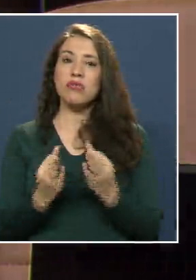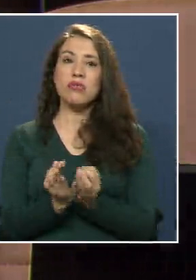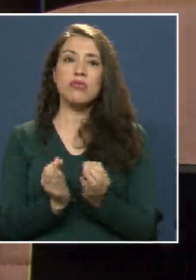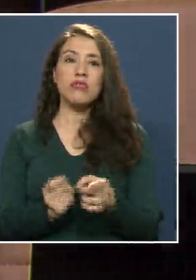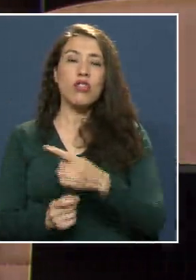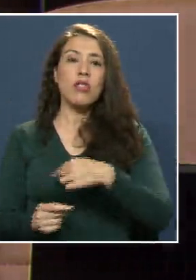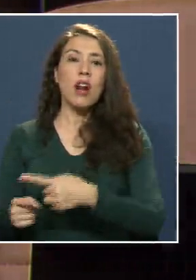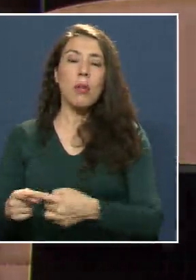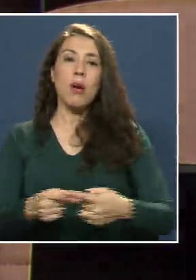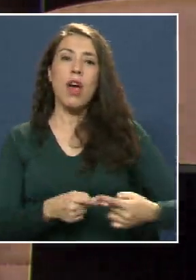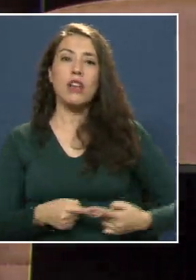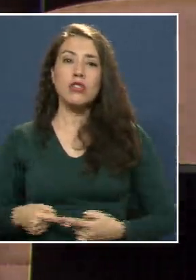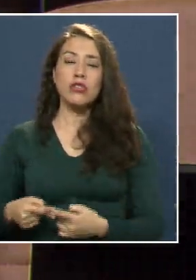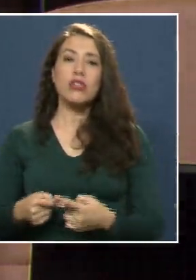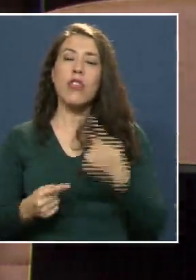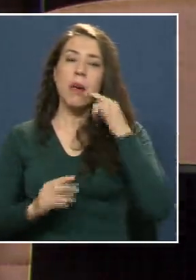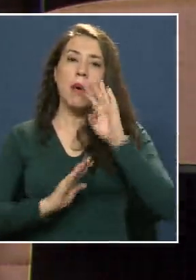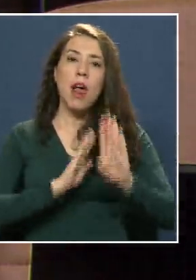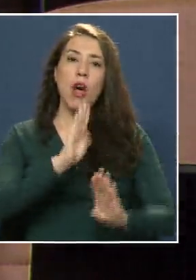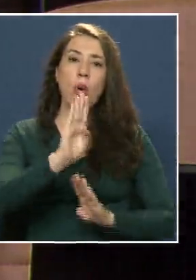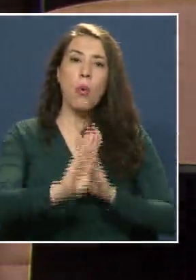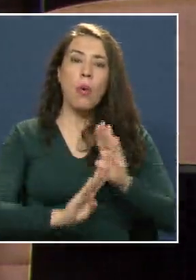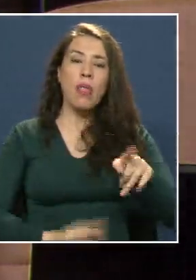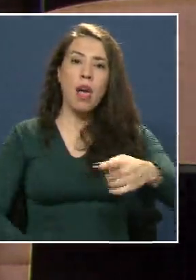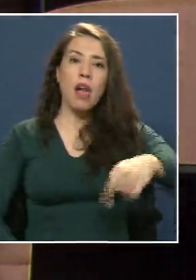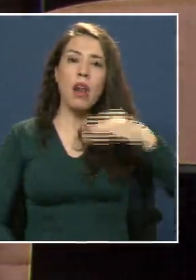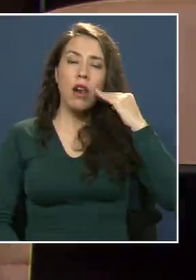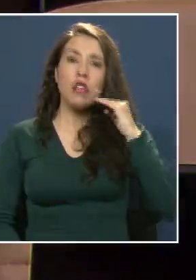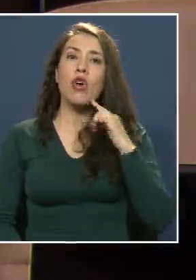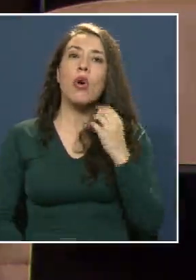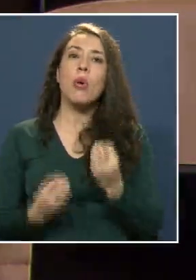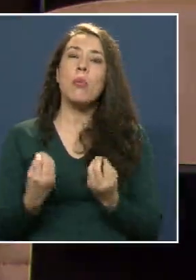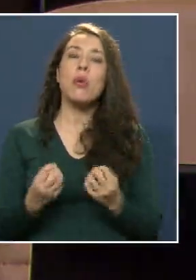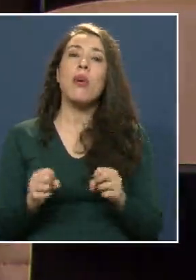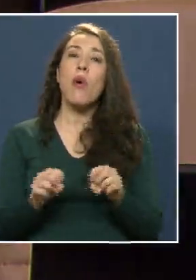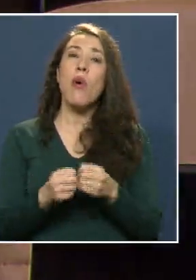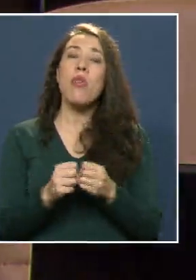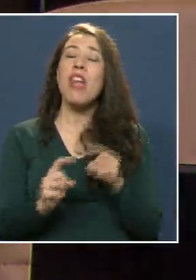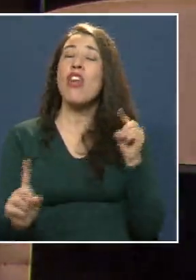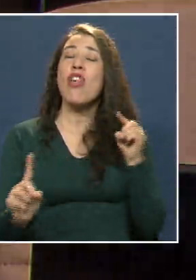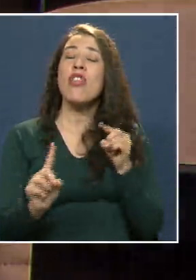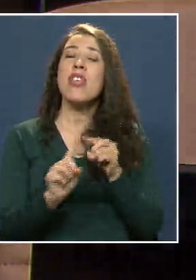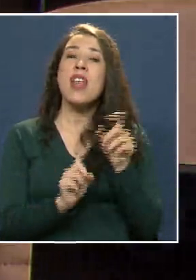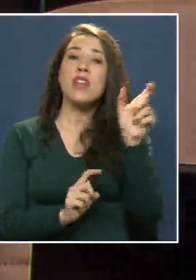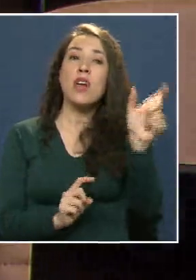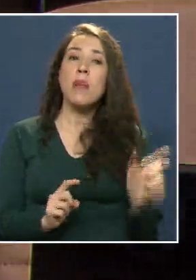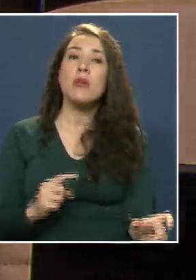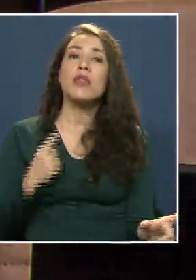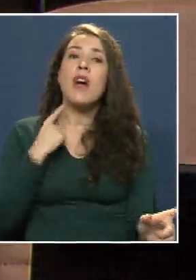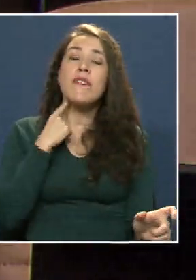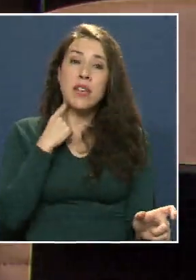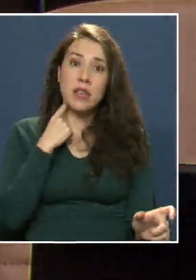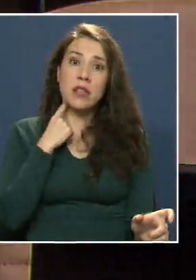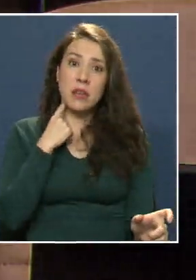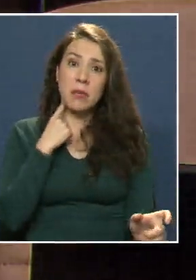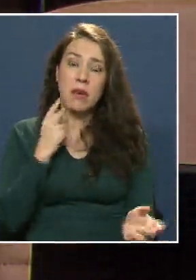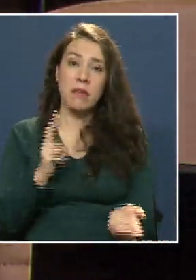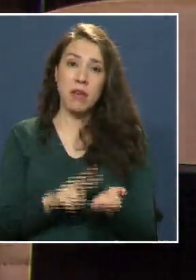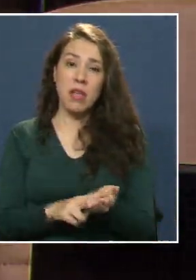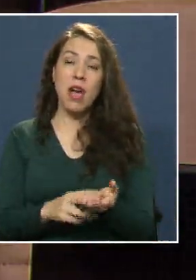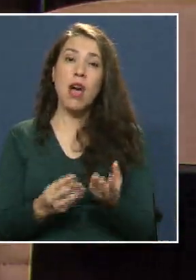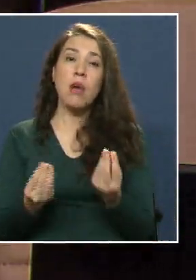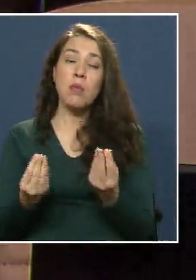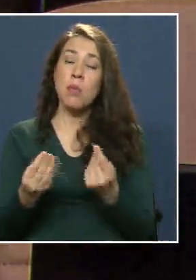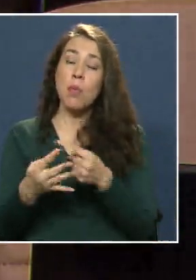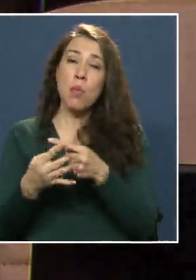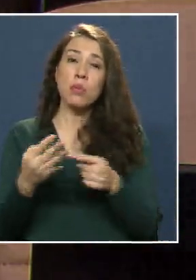como sociedad en el cuidado de esto. Pues se produce un daño directo a las víctimas, es cierto, en múltiples esferas del